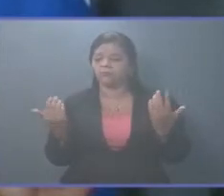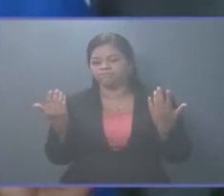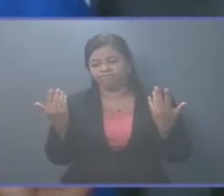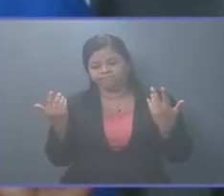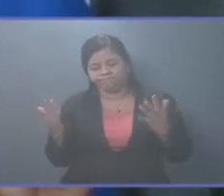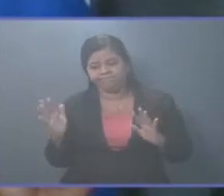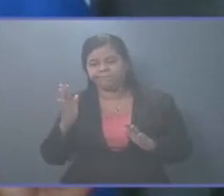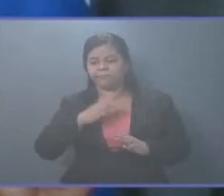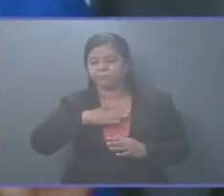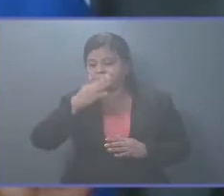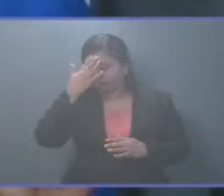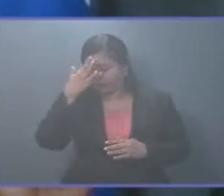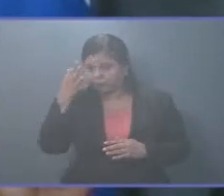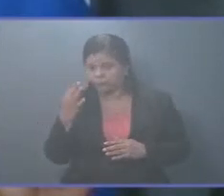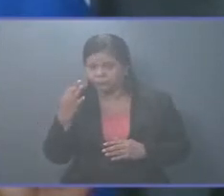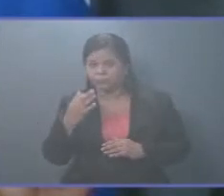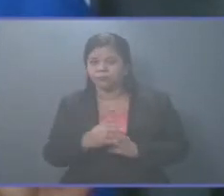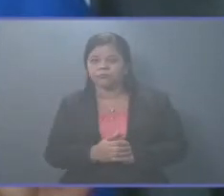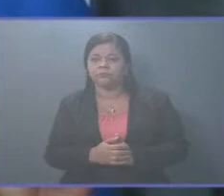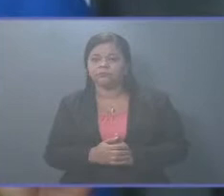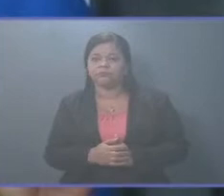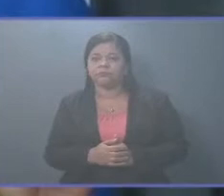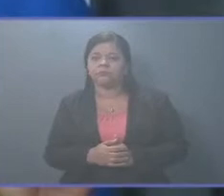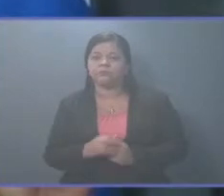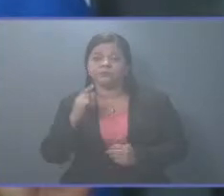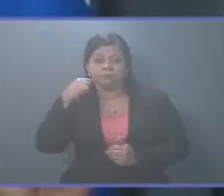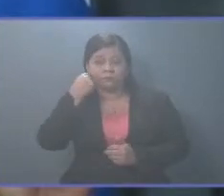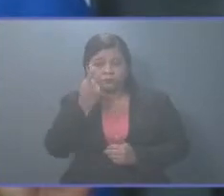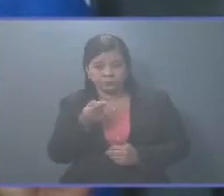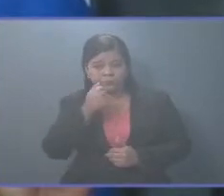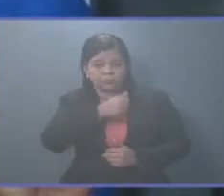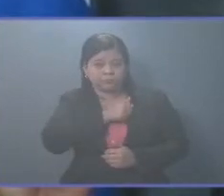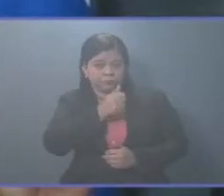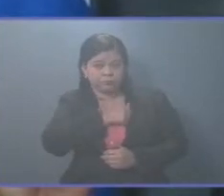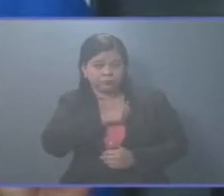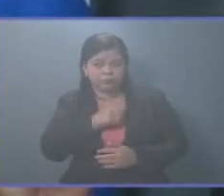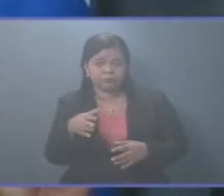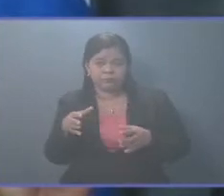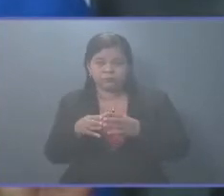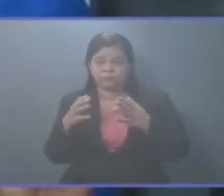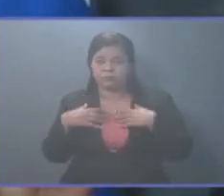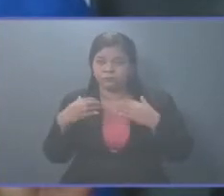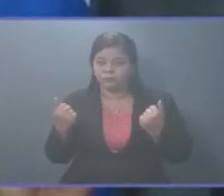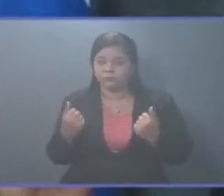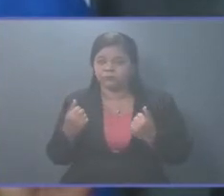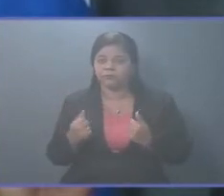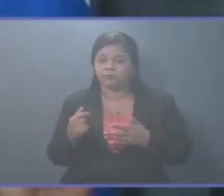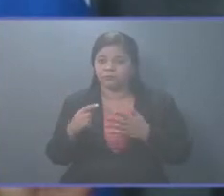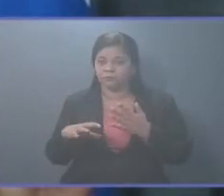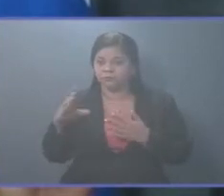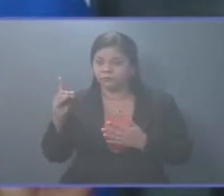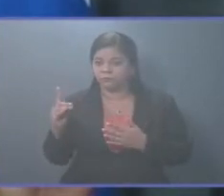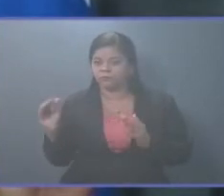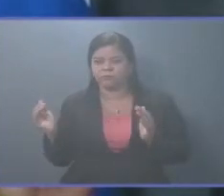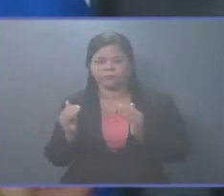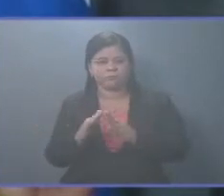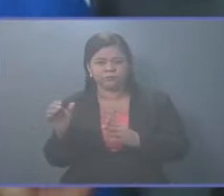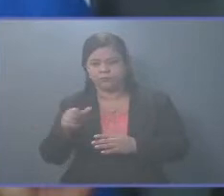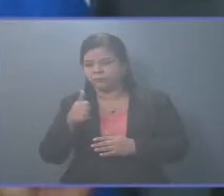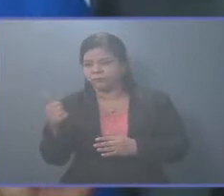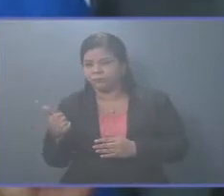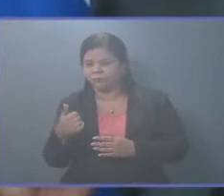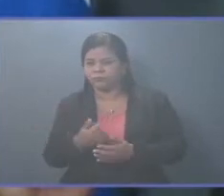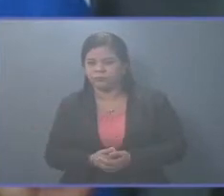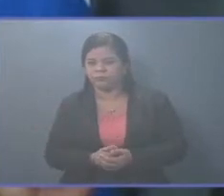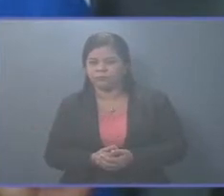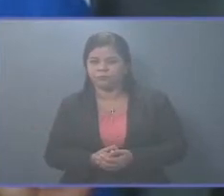creo que también la próxima tarea que tiene esta comisión es el código y otras que hay que